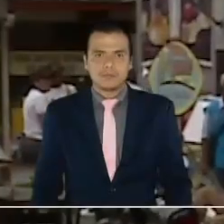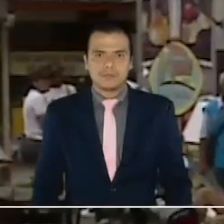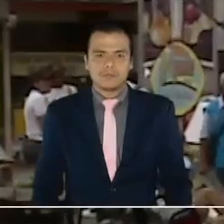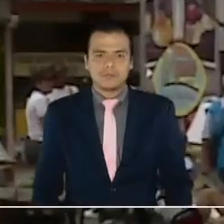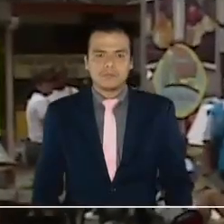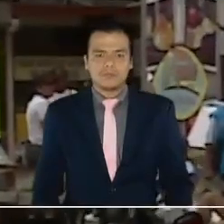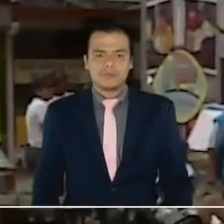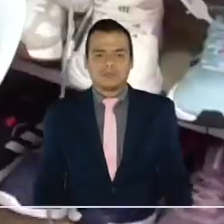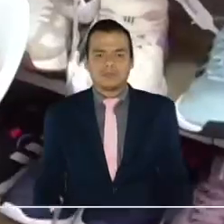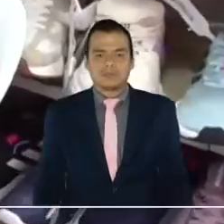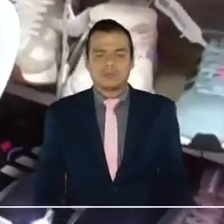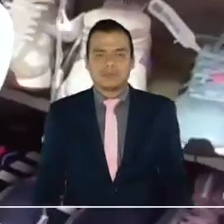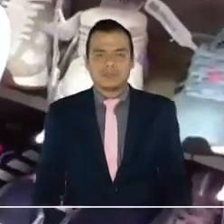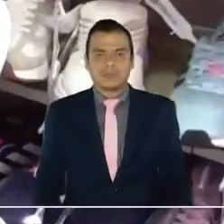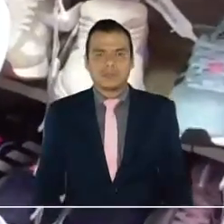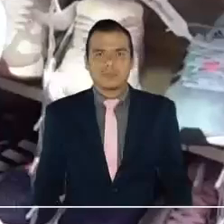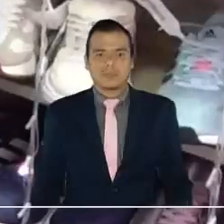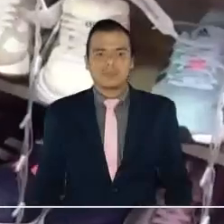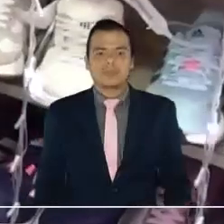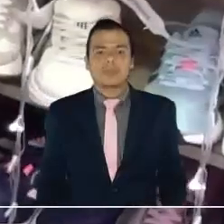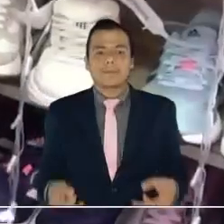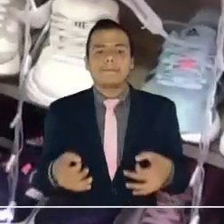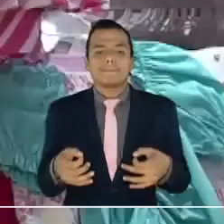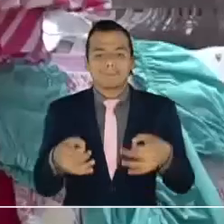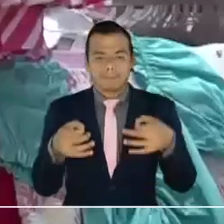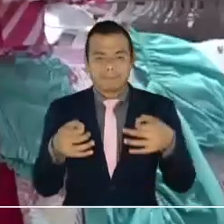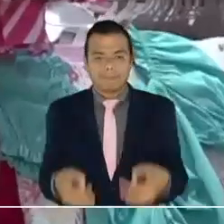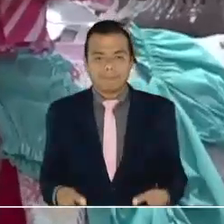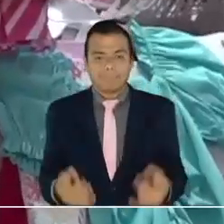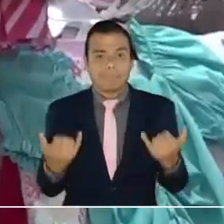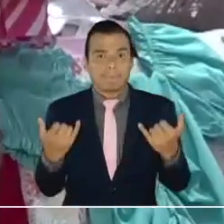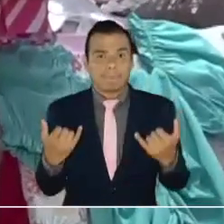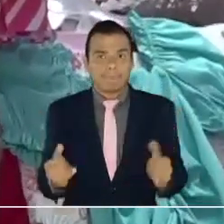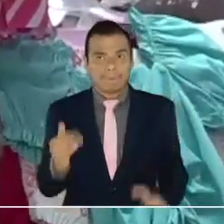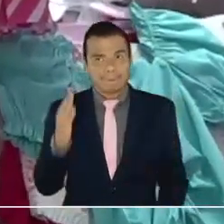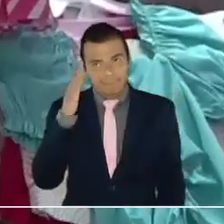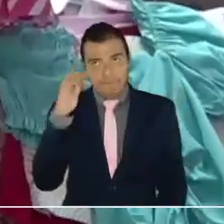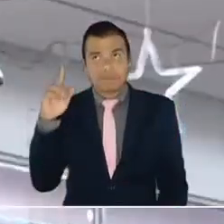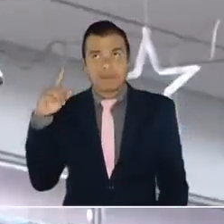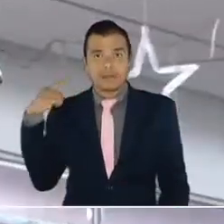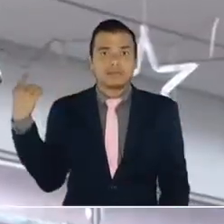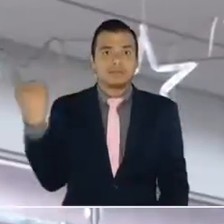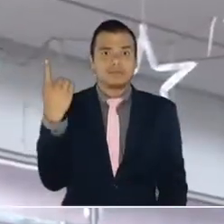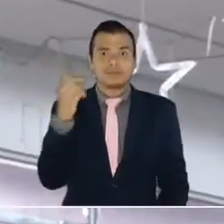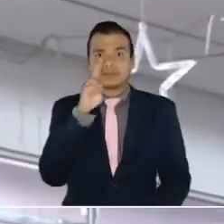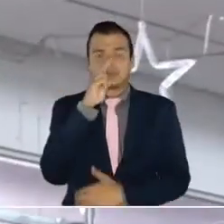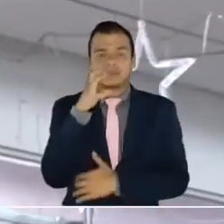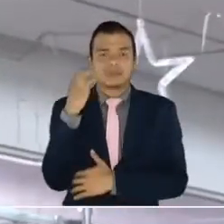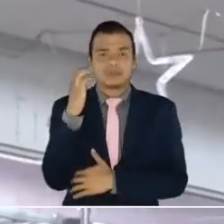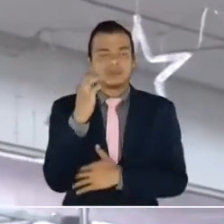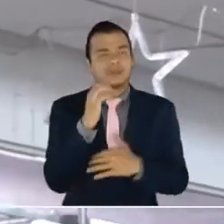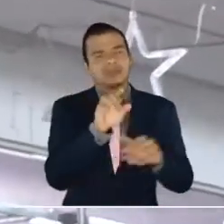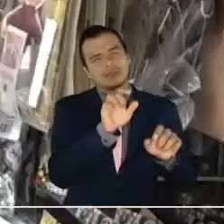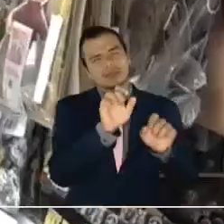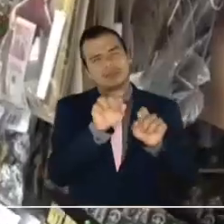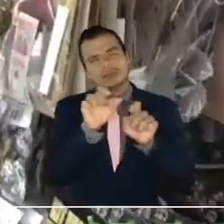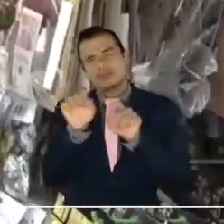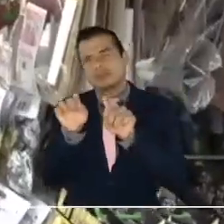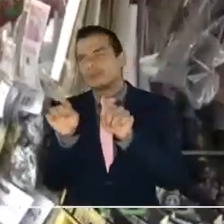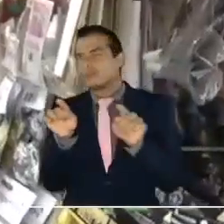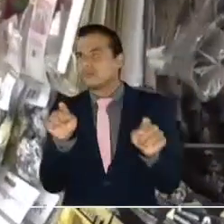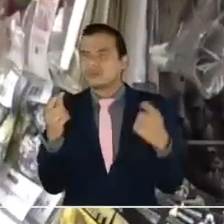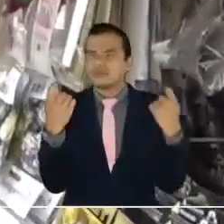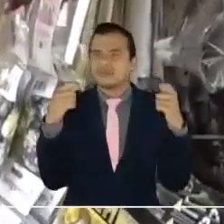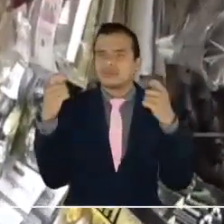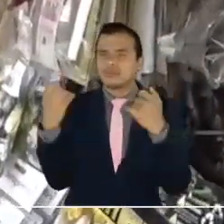2024 sin dudas ha sido un año negativo para el comercio en el país, y es que a nivel nacional, según la encuesta Bitácora Económica, para el 76% de los encuestados las